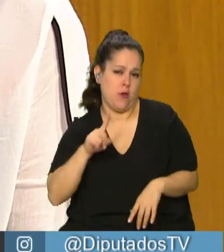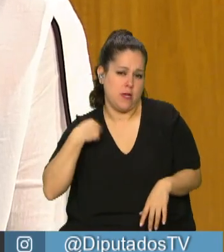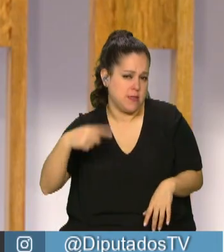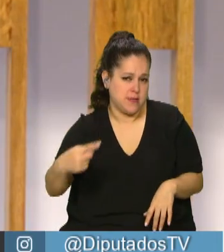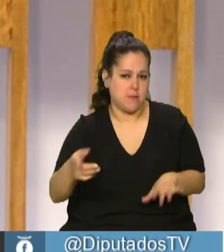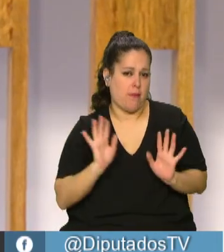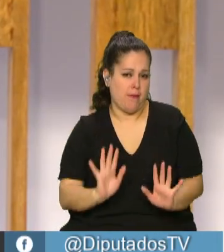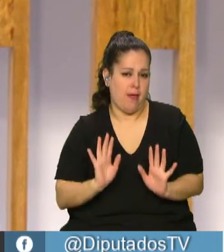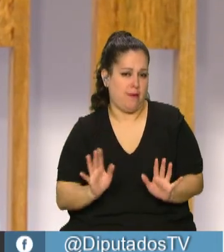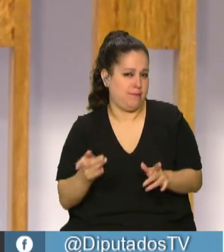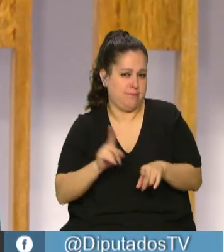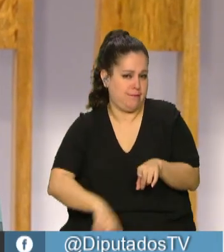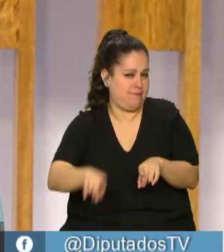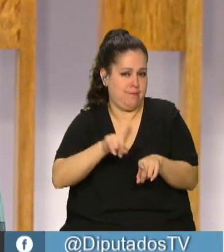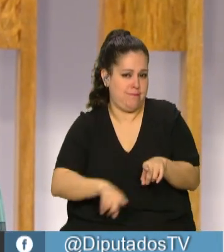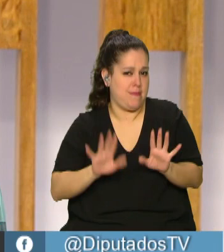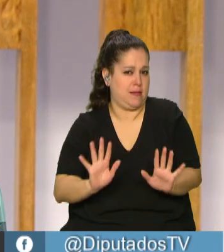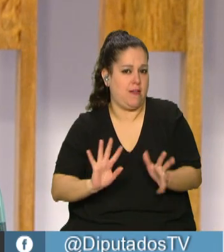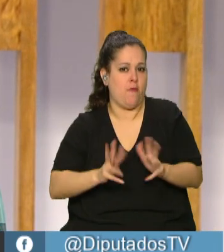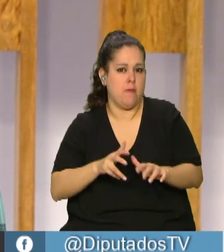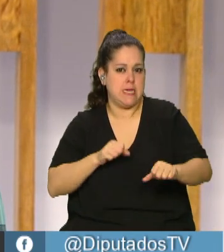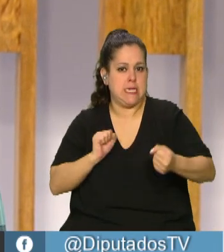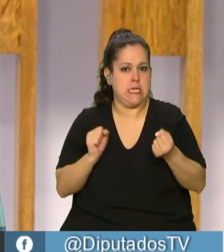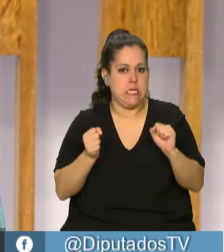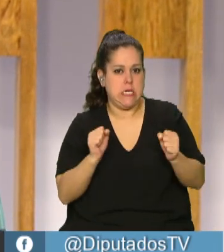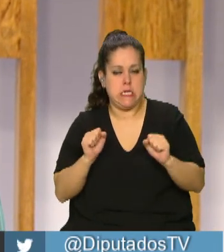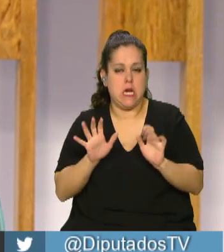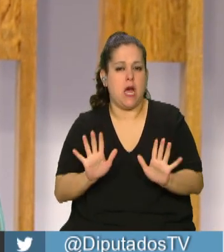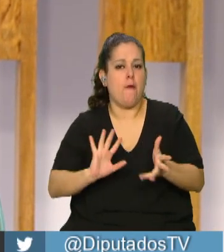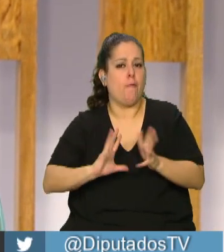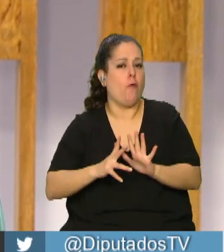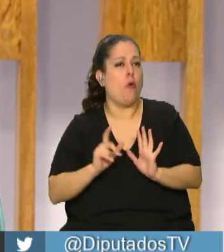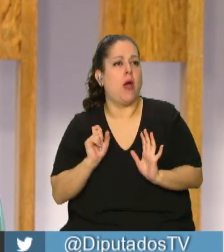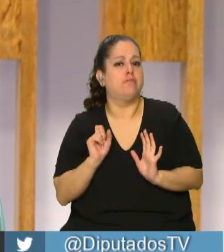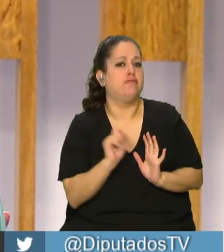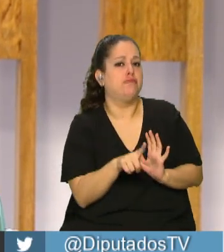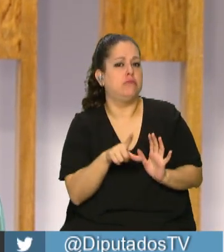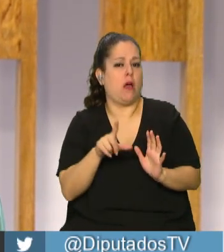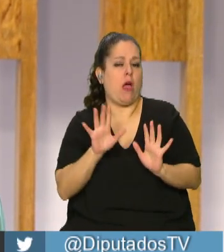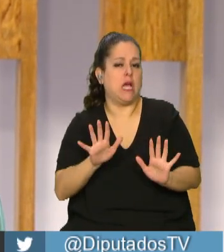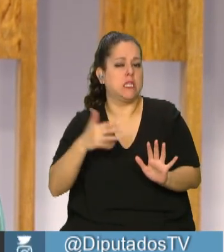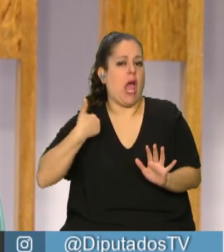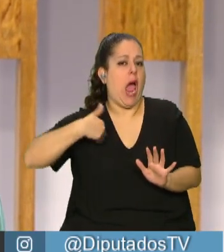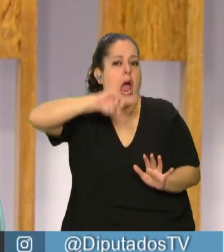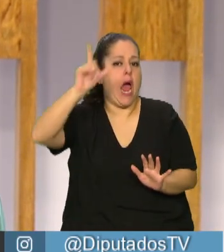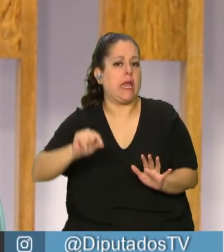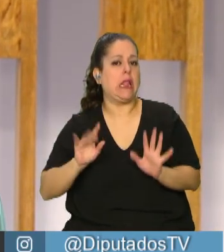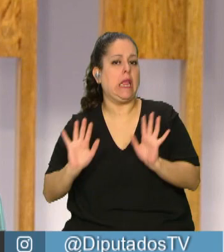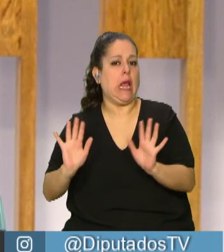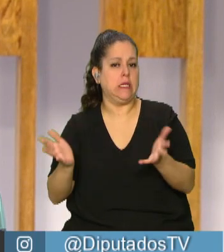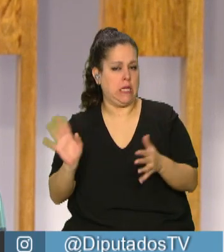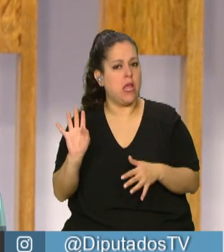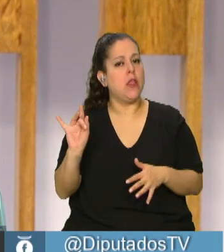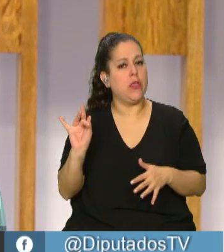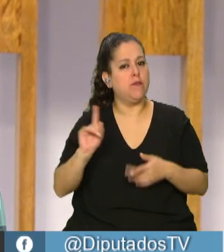es tensionante y creo que es un poco parte de la Argentina en sí, o sea, es un poco